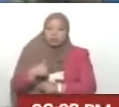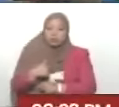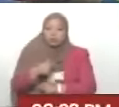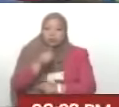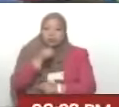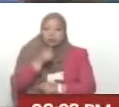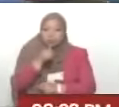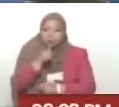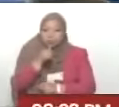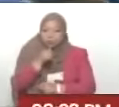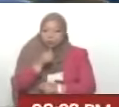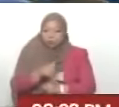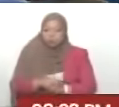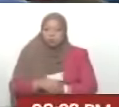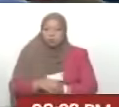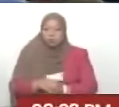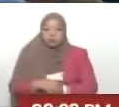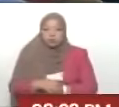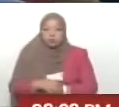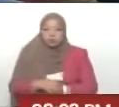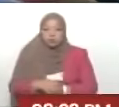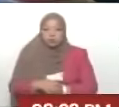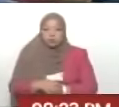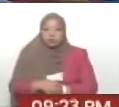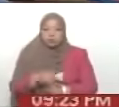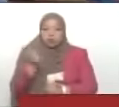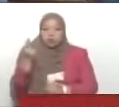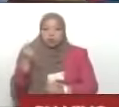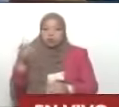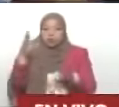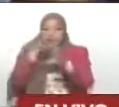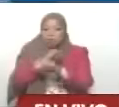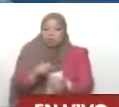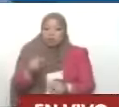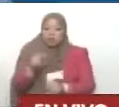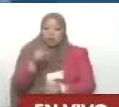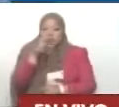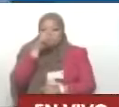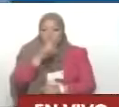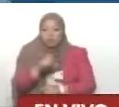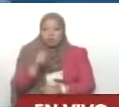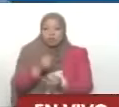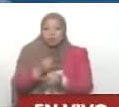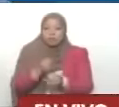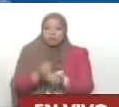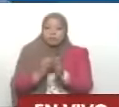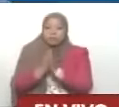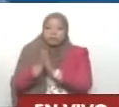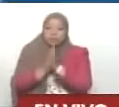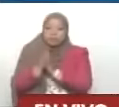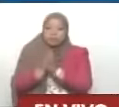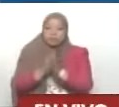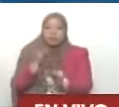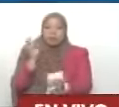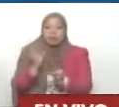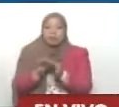Bellorín. Ah, Ariana Camila, 11 años de edad, ya emprendedora